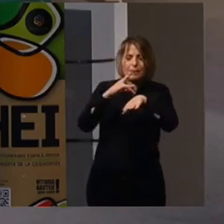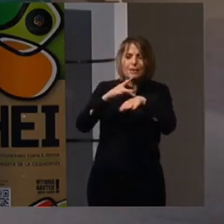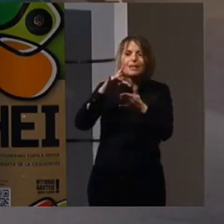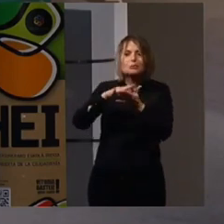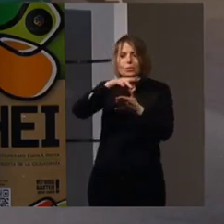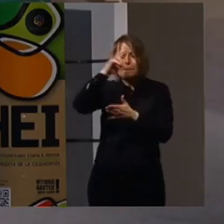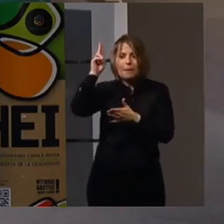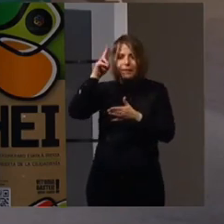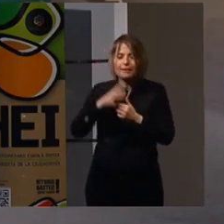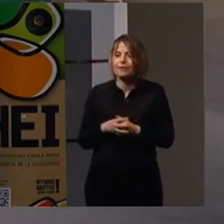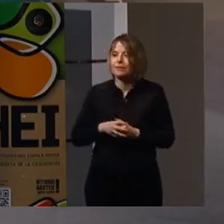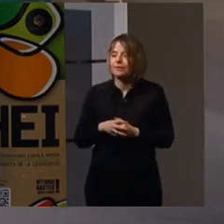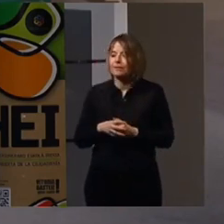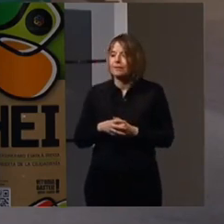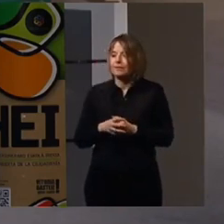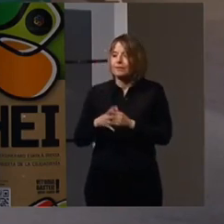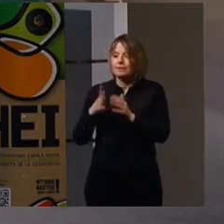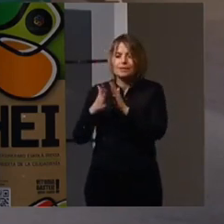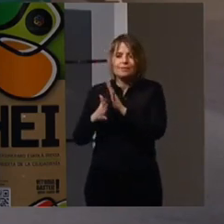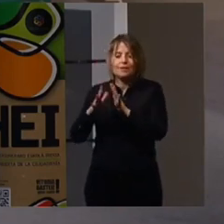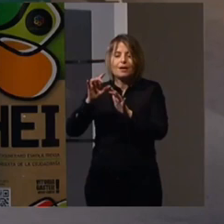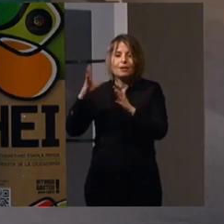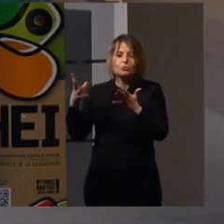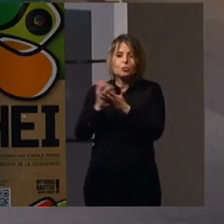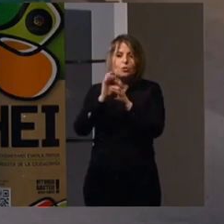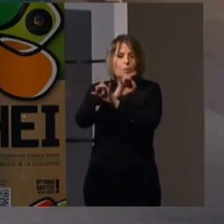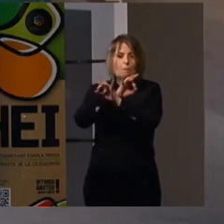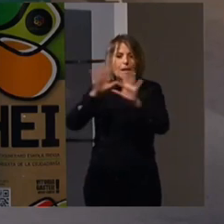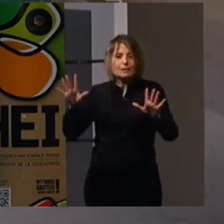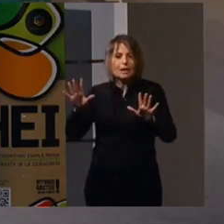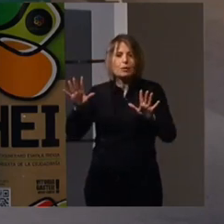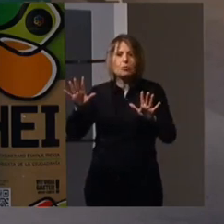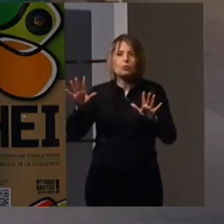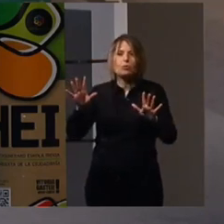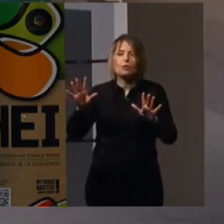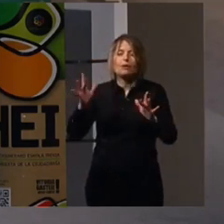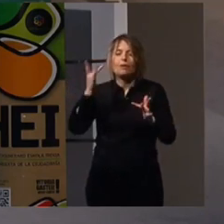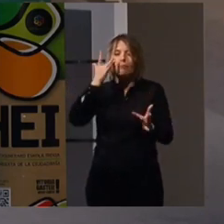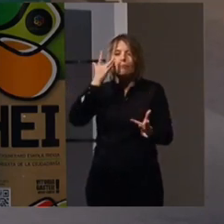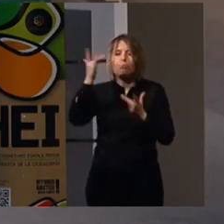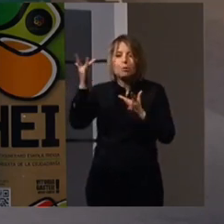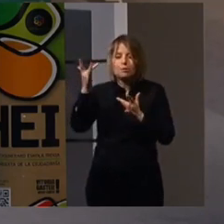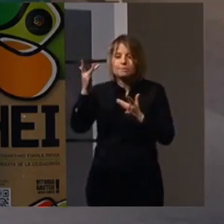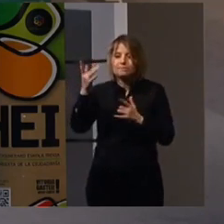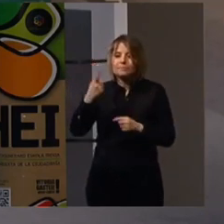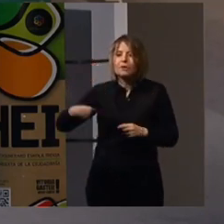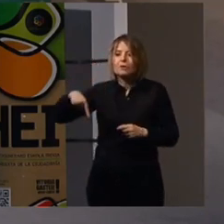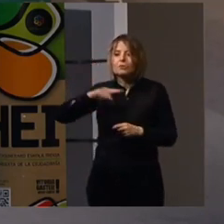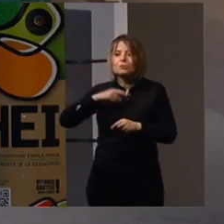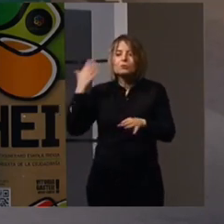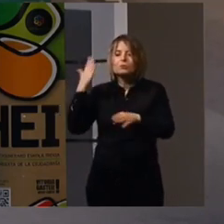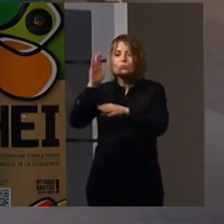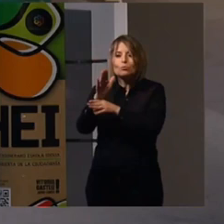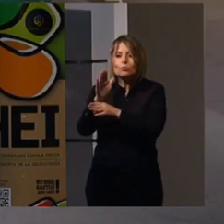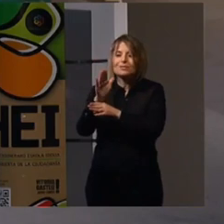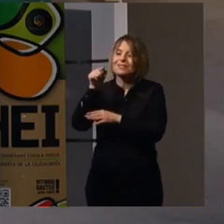Madrid. De repente todo es mucho más obvio, de repente todo es mucho más explícito, Y yo creo que eso, ¿no? Lo que nosotros nos planteamos es que